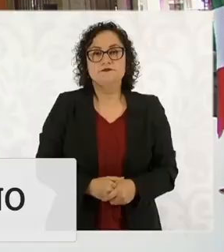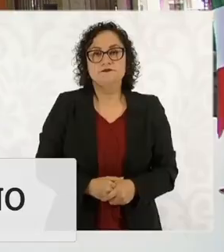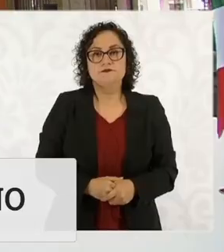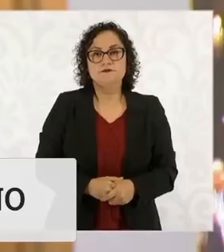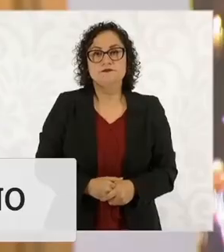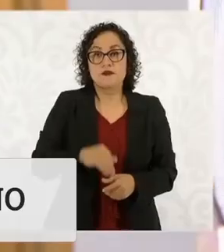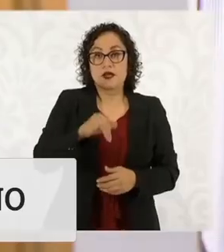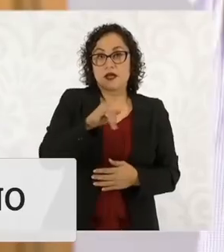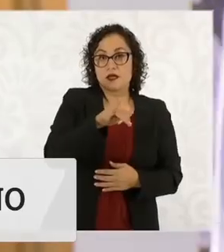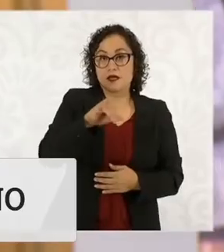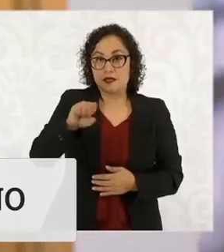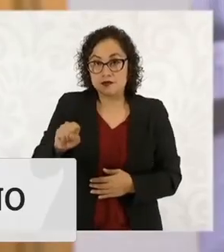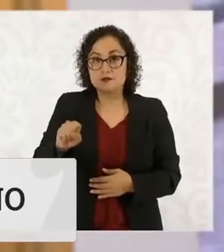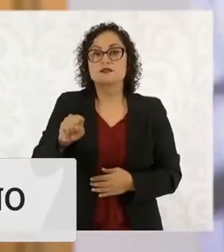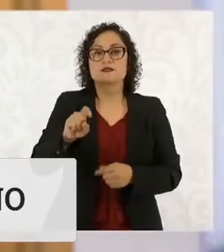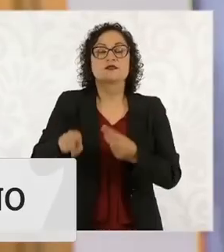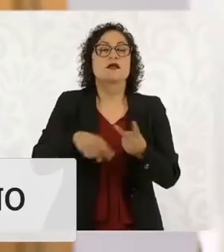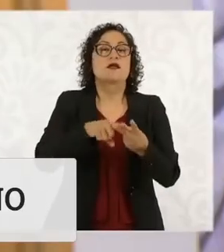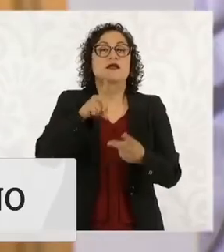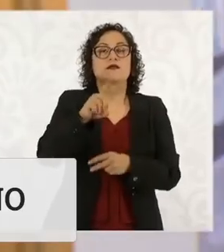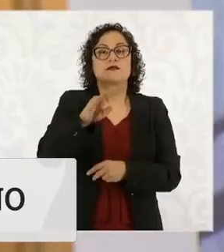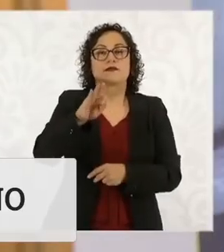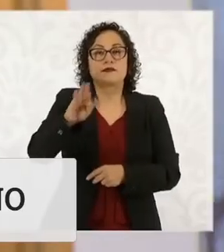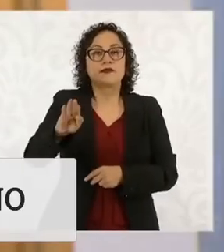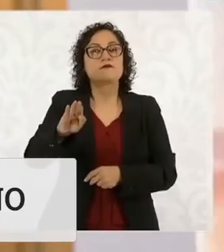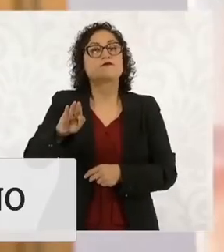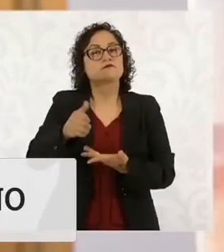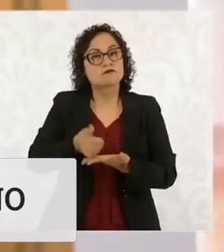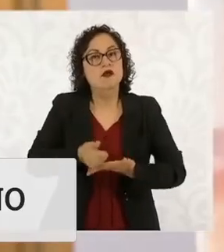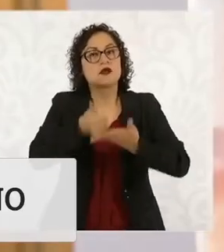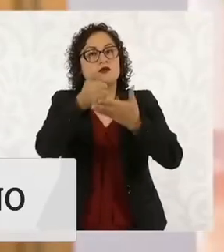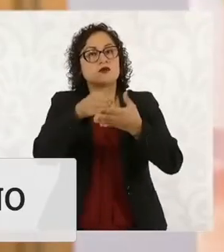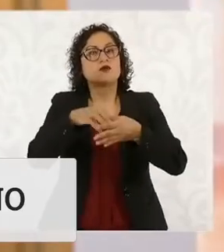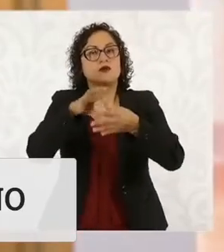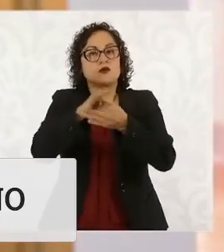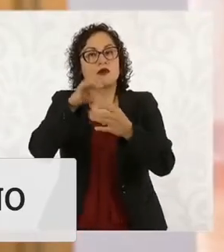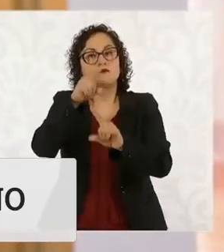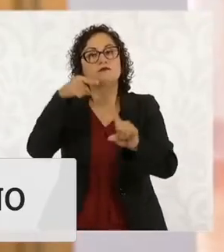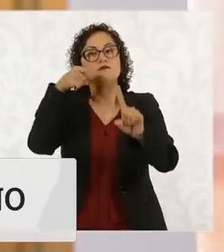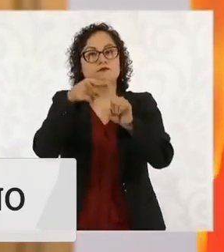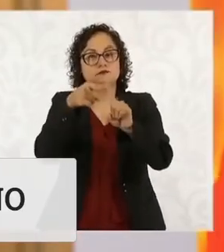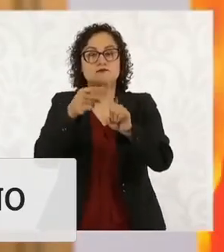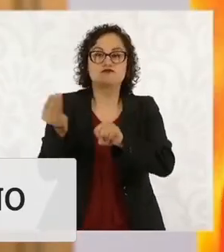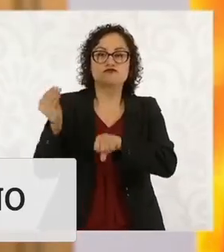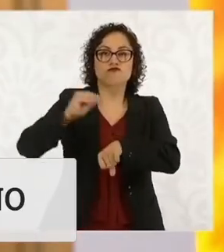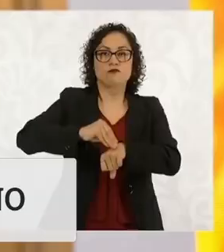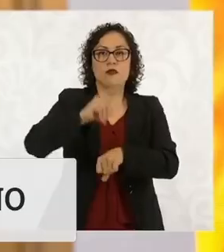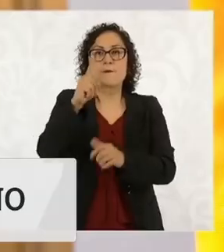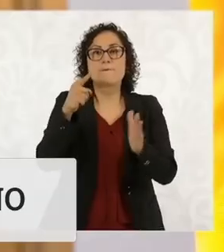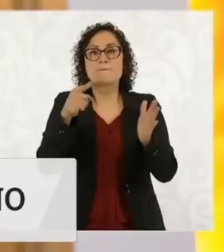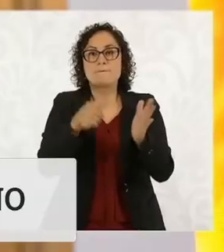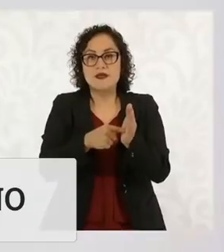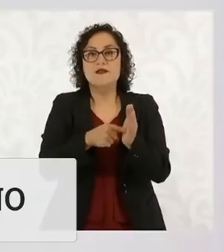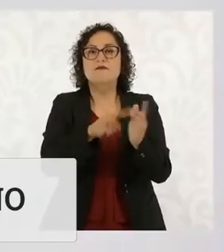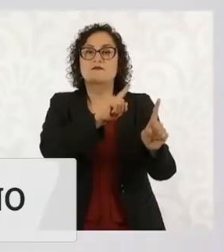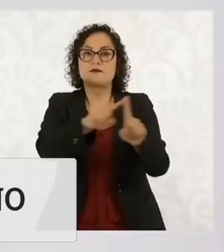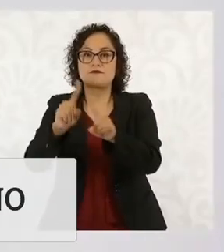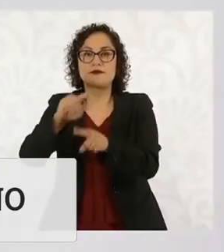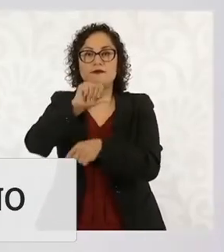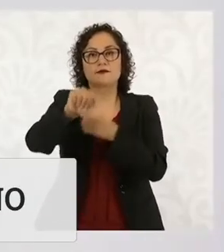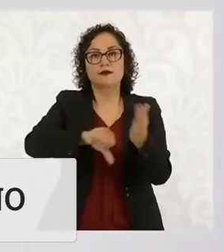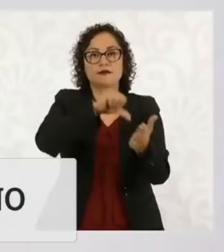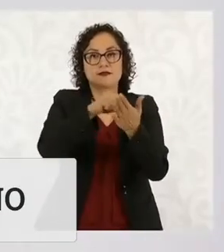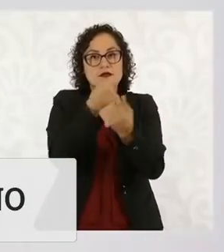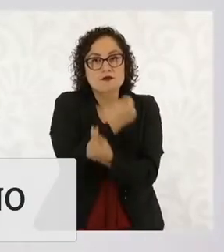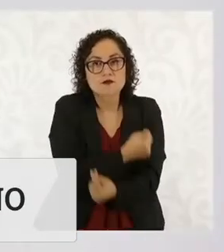Con el IMSS y con el DIF avanzamos en la instalación de 1,000 centros de educación y cuidado infantil,